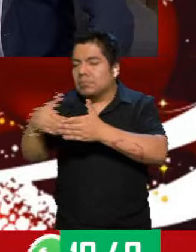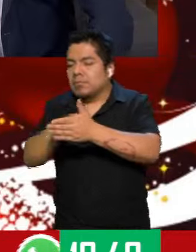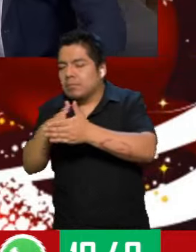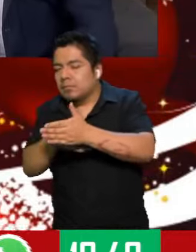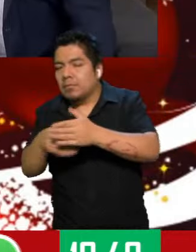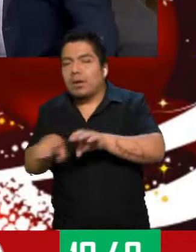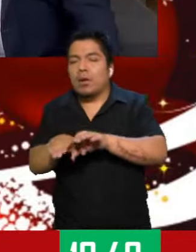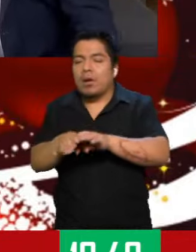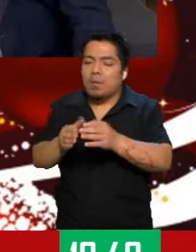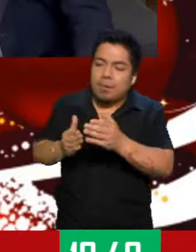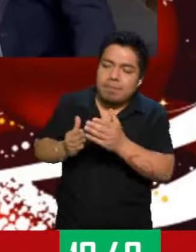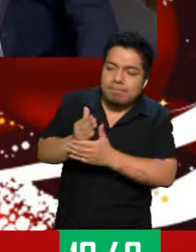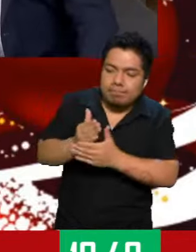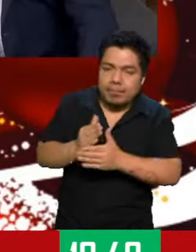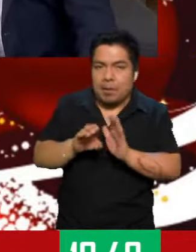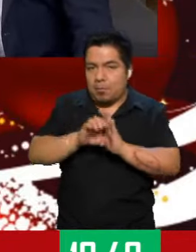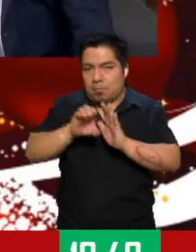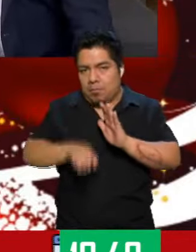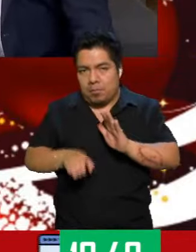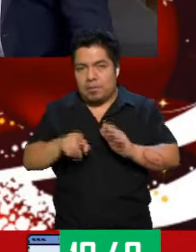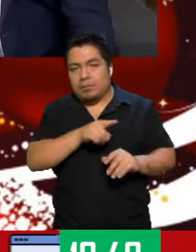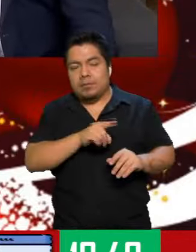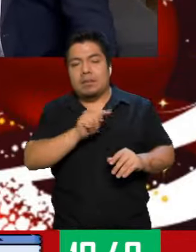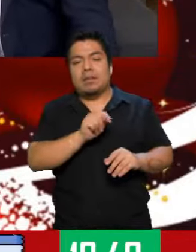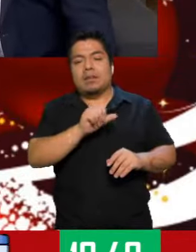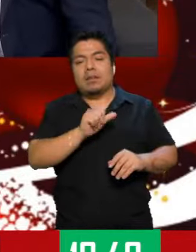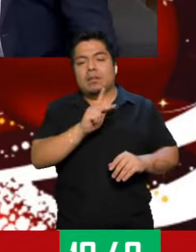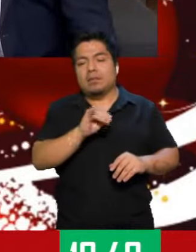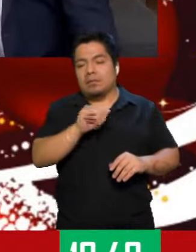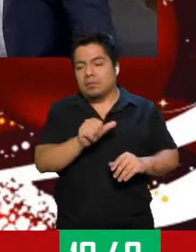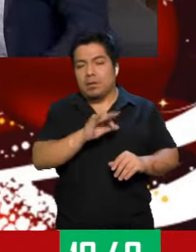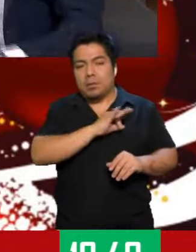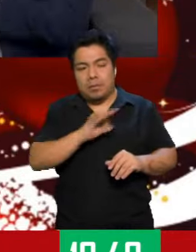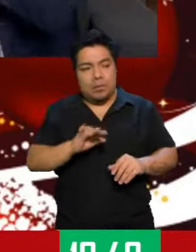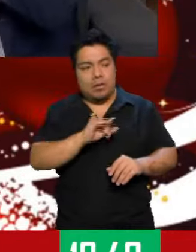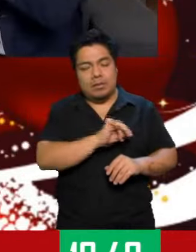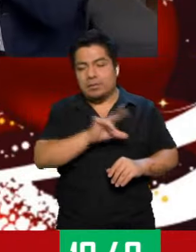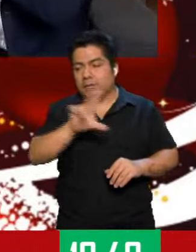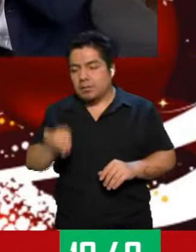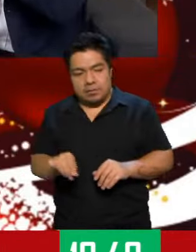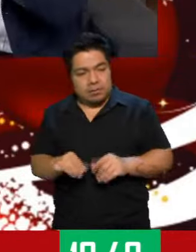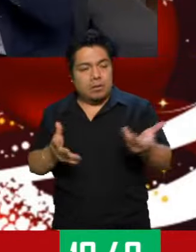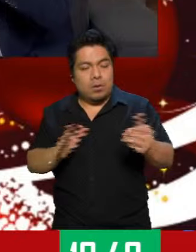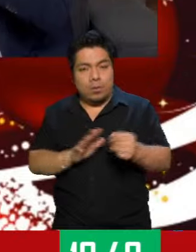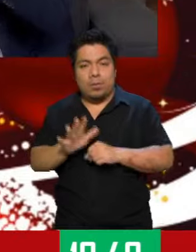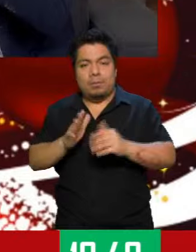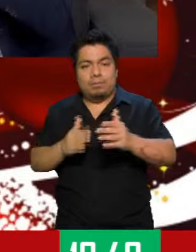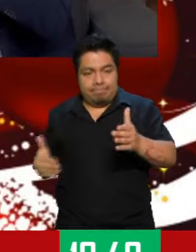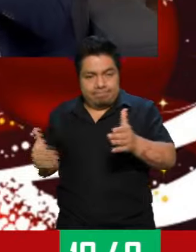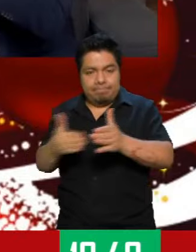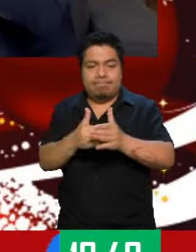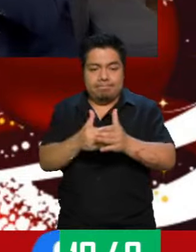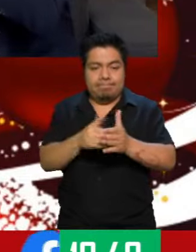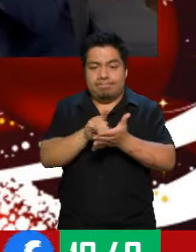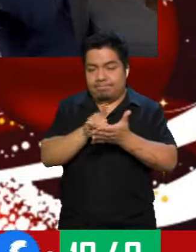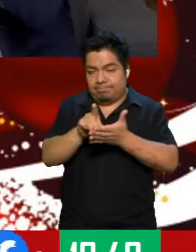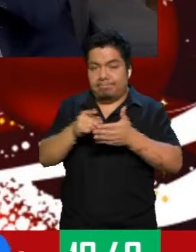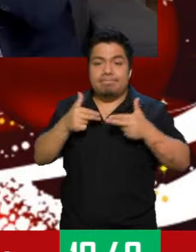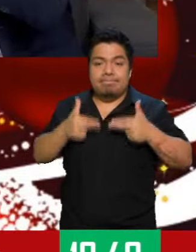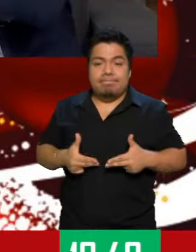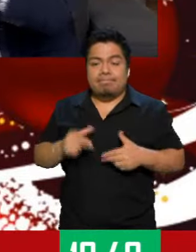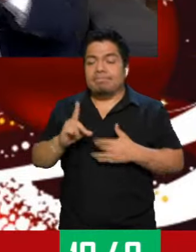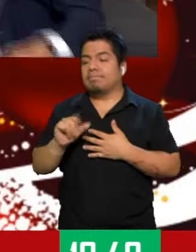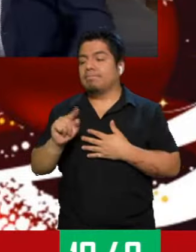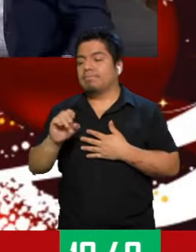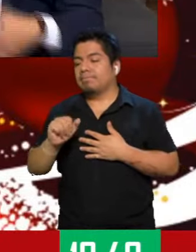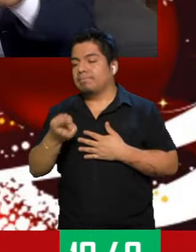Ah, exacto. ¿Qué Por ejemplo, ¿qué cifras de la señora Tapia puede haber y cuáles no? Ahí está justamente el límite del derecho de acceso a la información en los datos